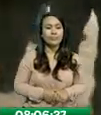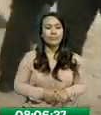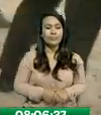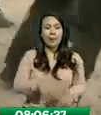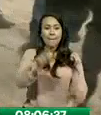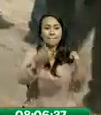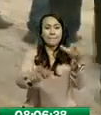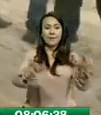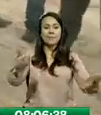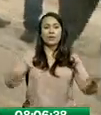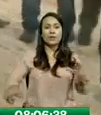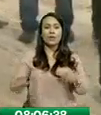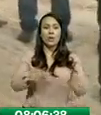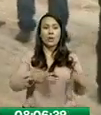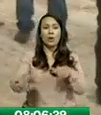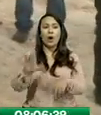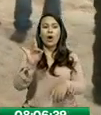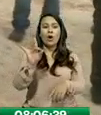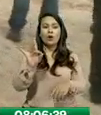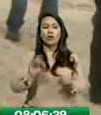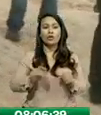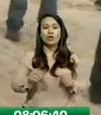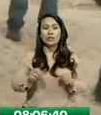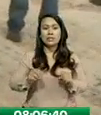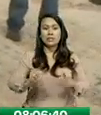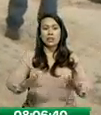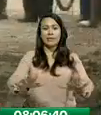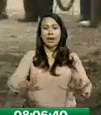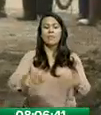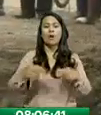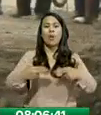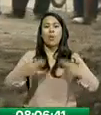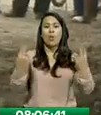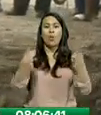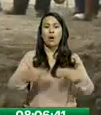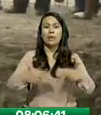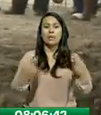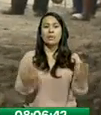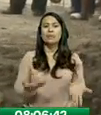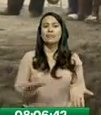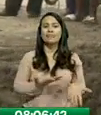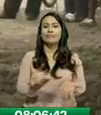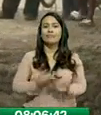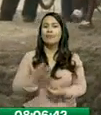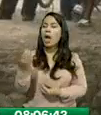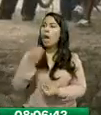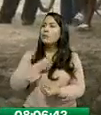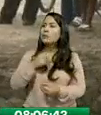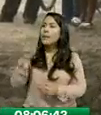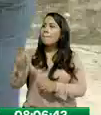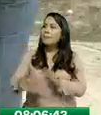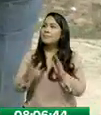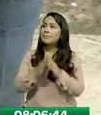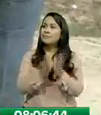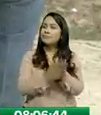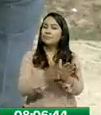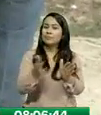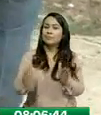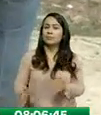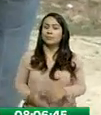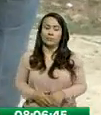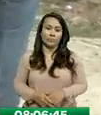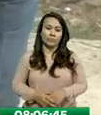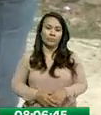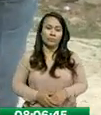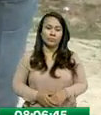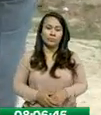Moradores de la Ciudadela 8 de septiembre del cantón Huaquillas, conmocionados, comentaban sobre la muerte de su vecino Robinson Asanza,